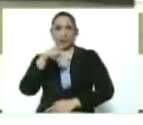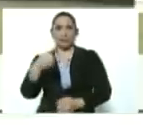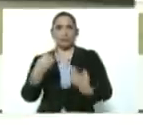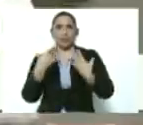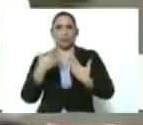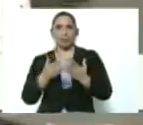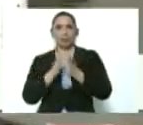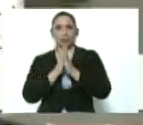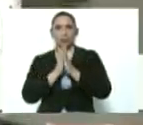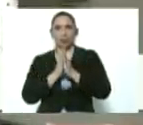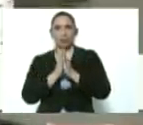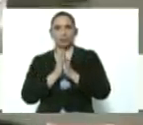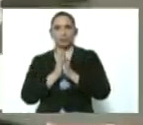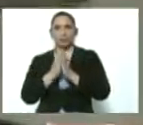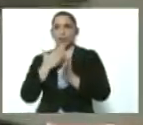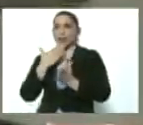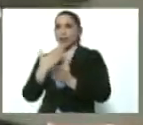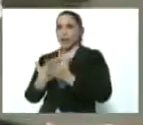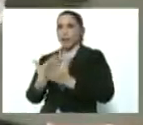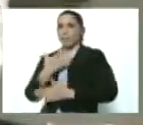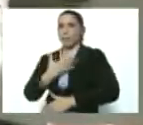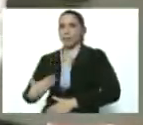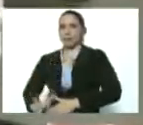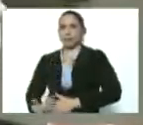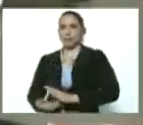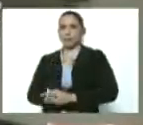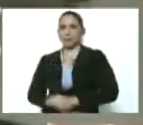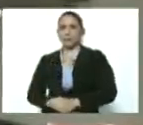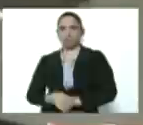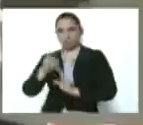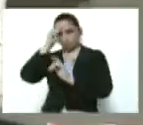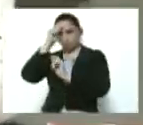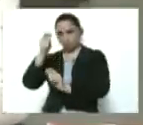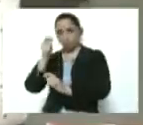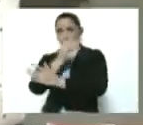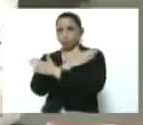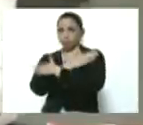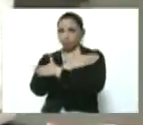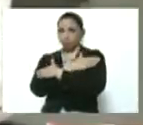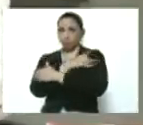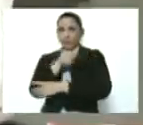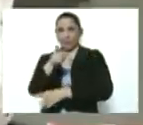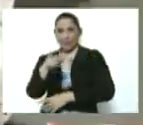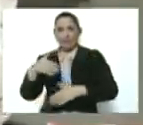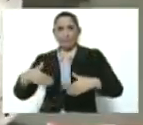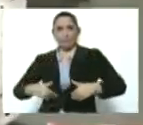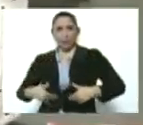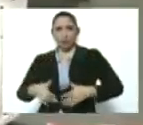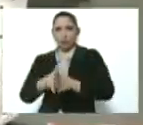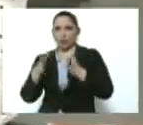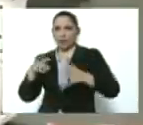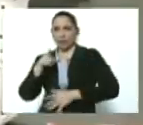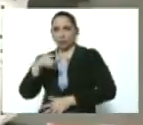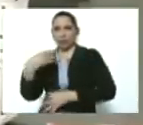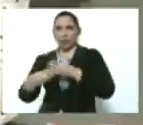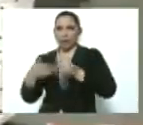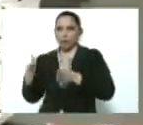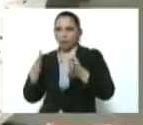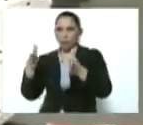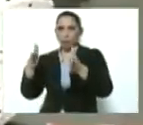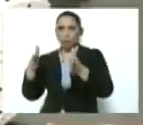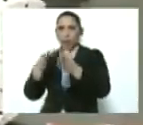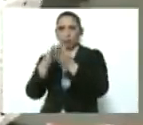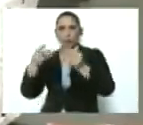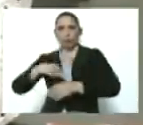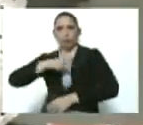favor compañero gracias presidente y de nuevo reconocer y felicitar ese esfuerzo maravilloso que usted ha conducido a